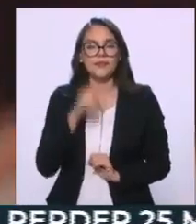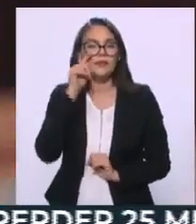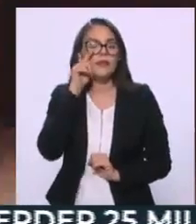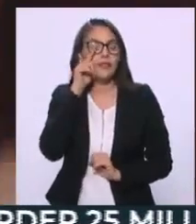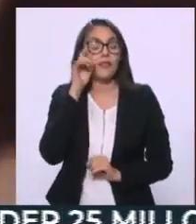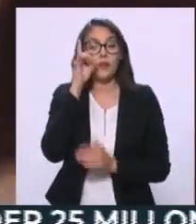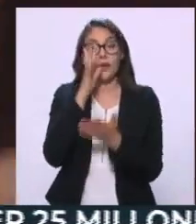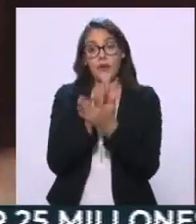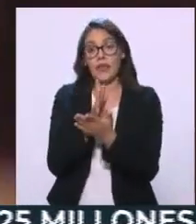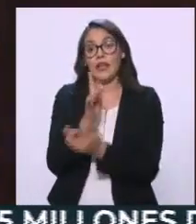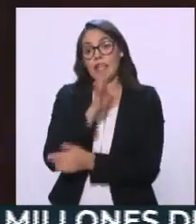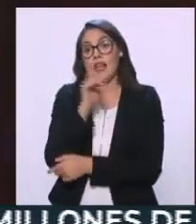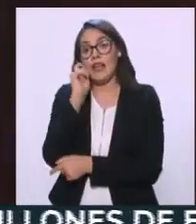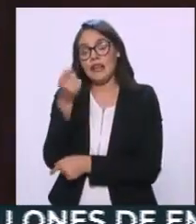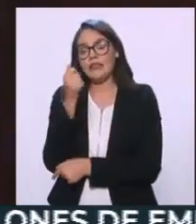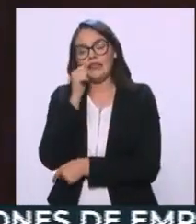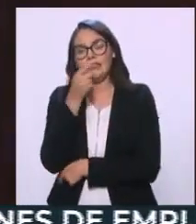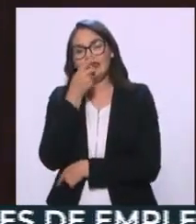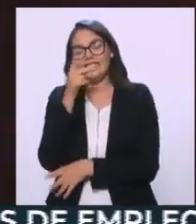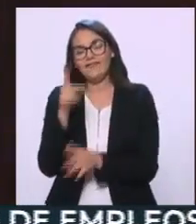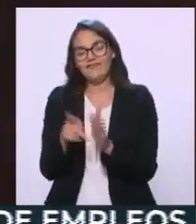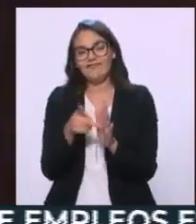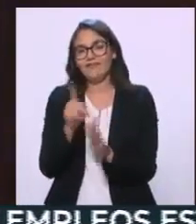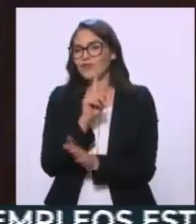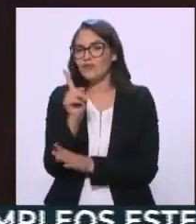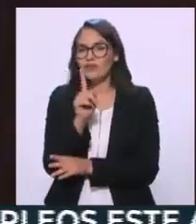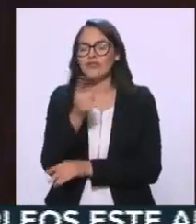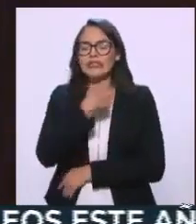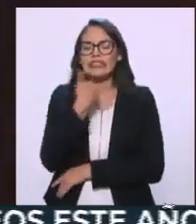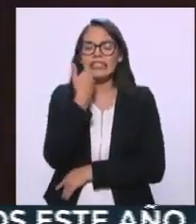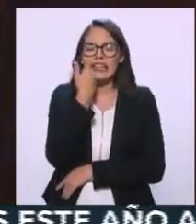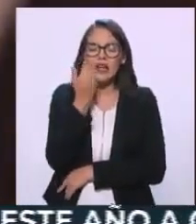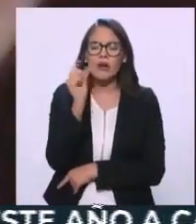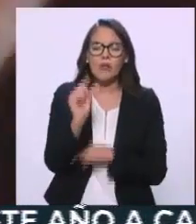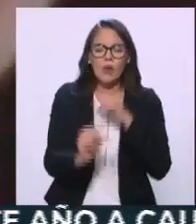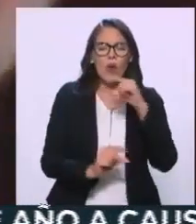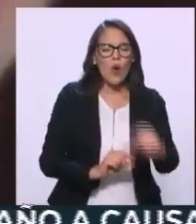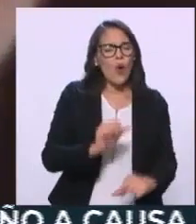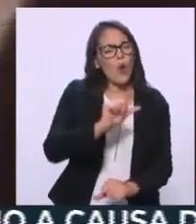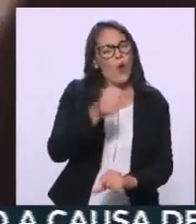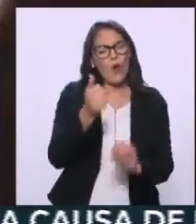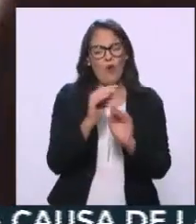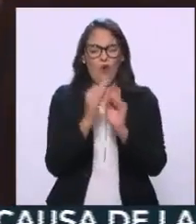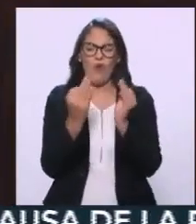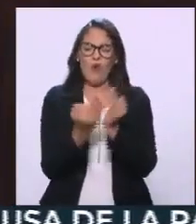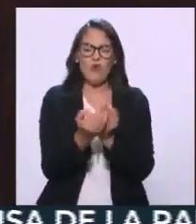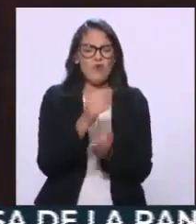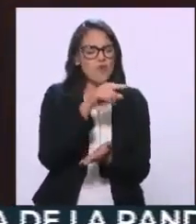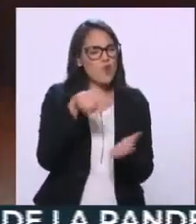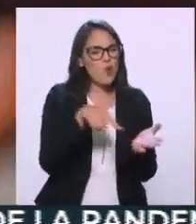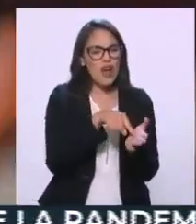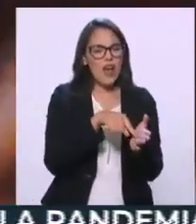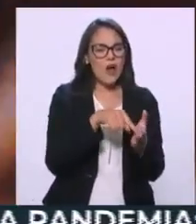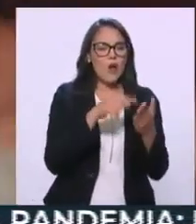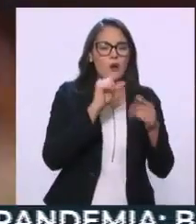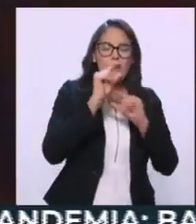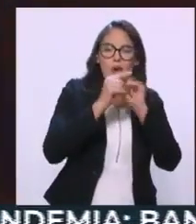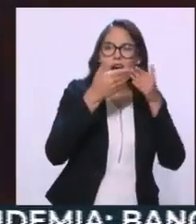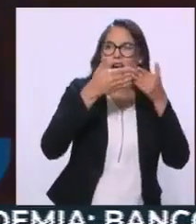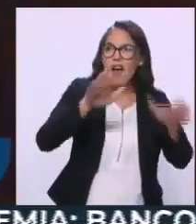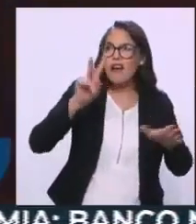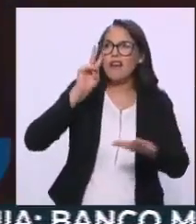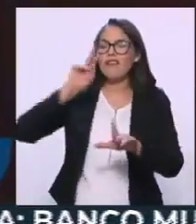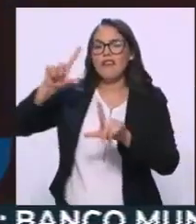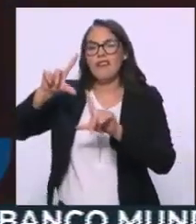es la esperanza, es la insistencia, hemos tratado de abrir distintos espacios de interlocución latinoamericana